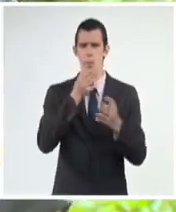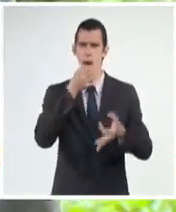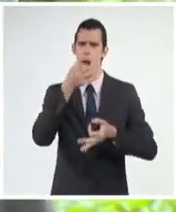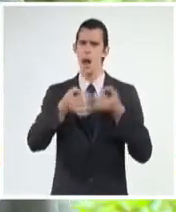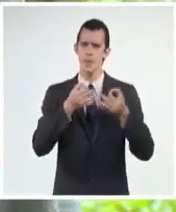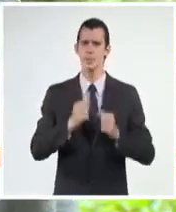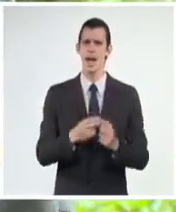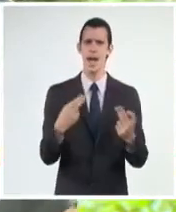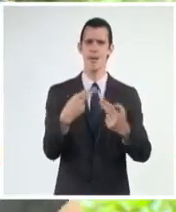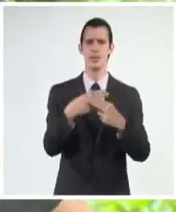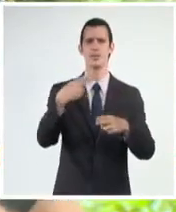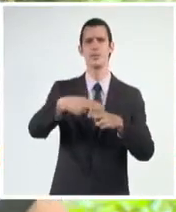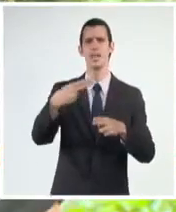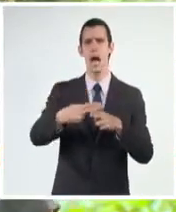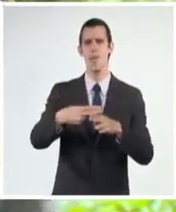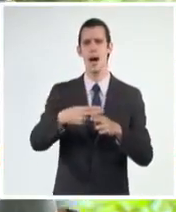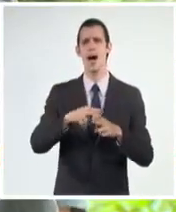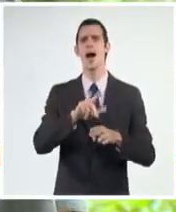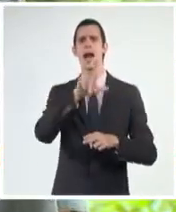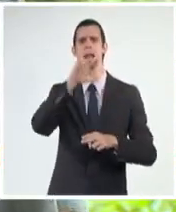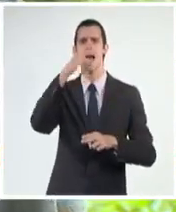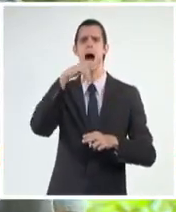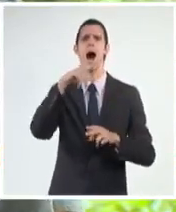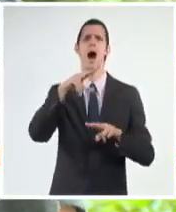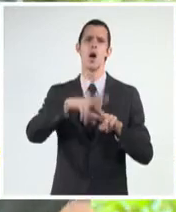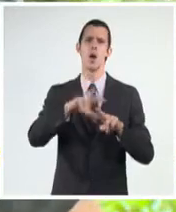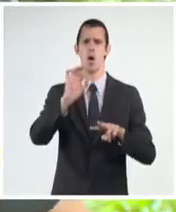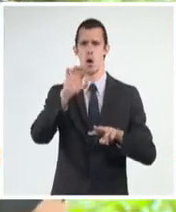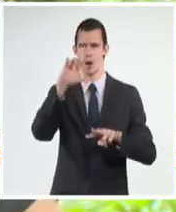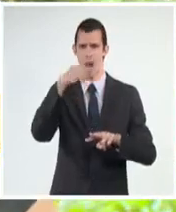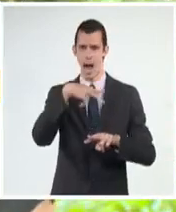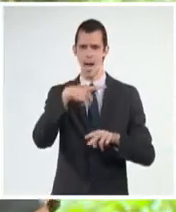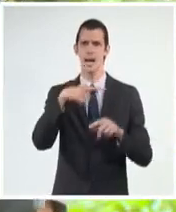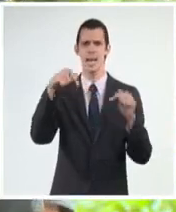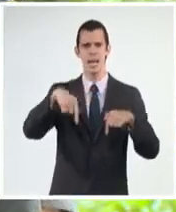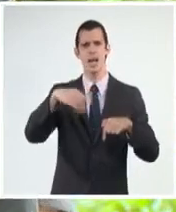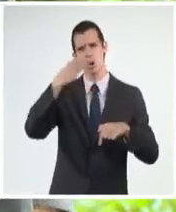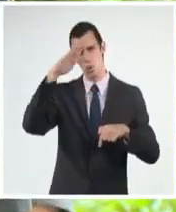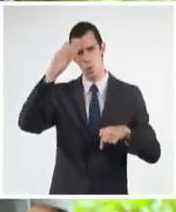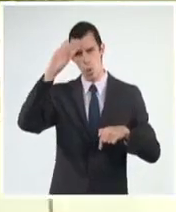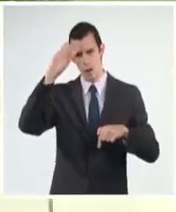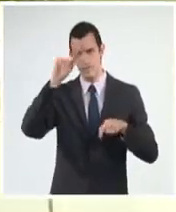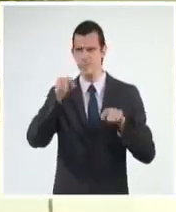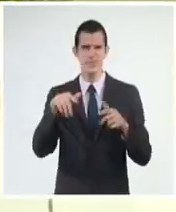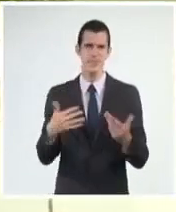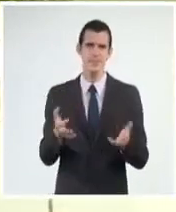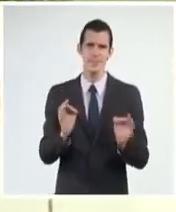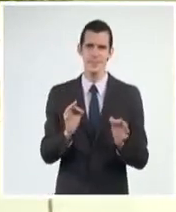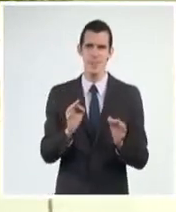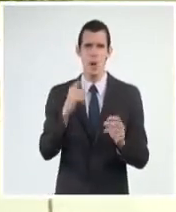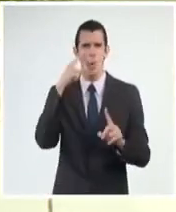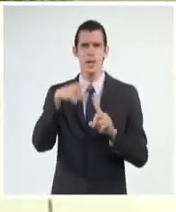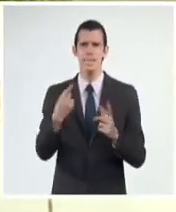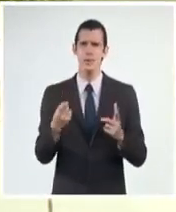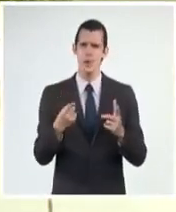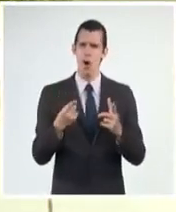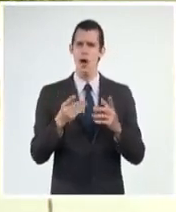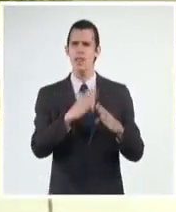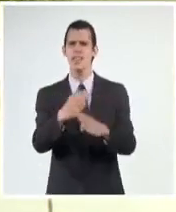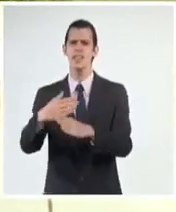a nuestro público nacional, pero también dirigido al público internacional, fundamentalmente América Latina y Estados Unidos, porque sale en